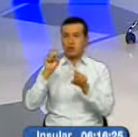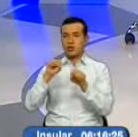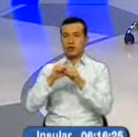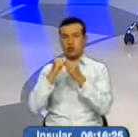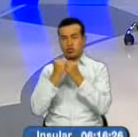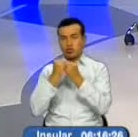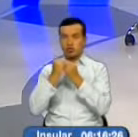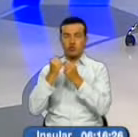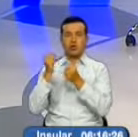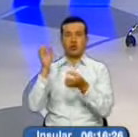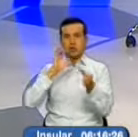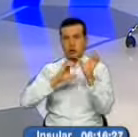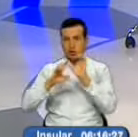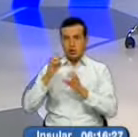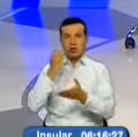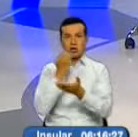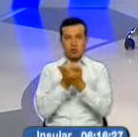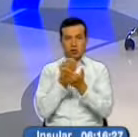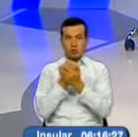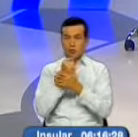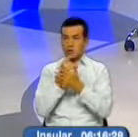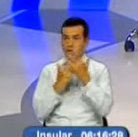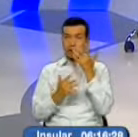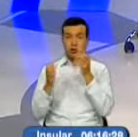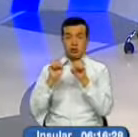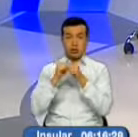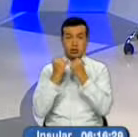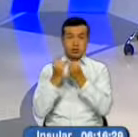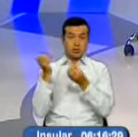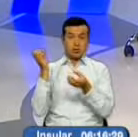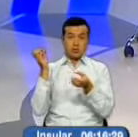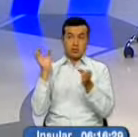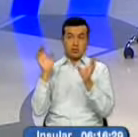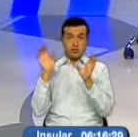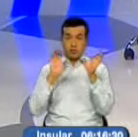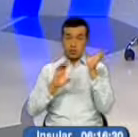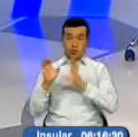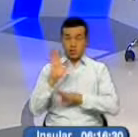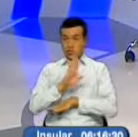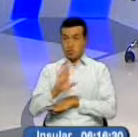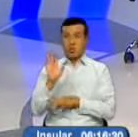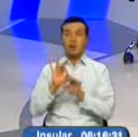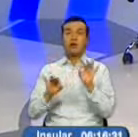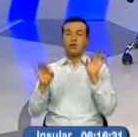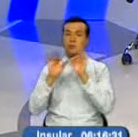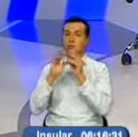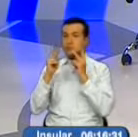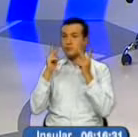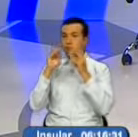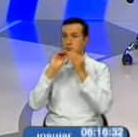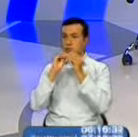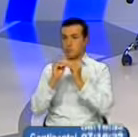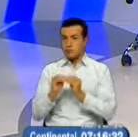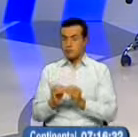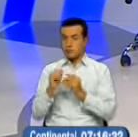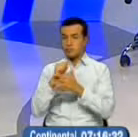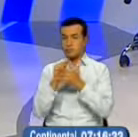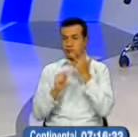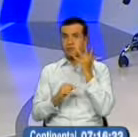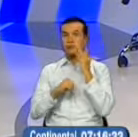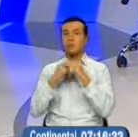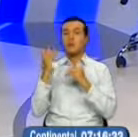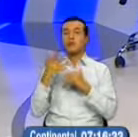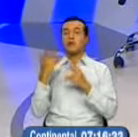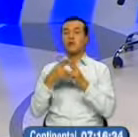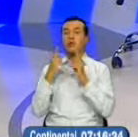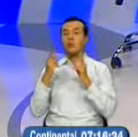sí, en la economía mismo, que es una ciencia social. Es decir, también se necesita ese tipo de formación en términos de generar ese talento